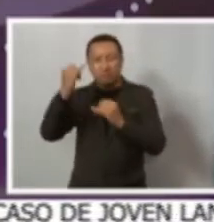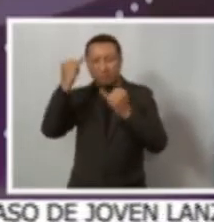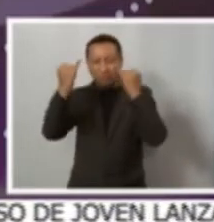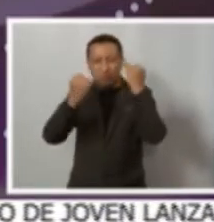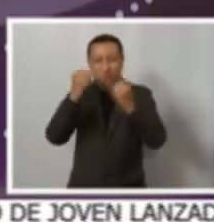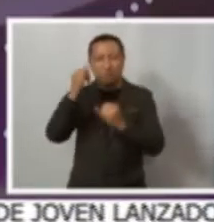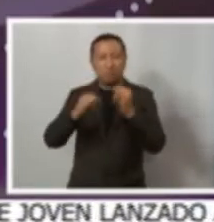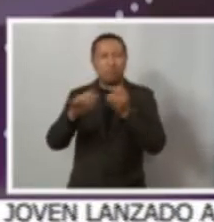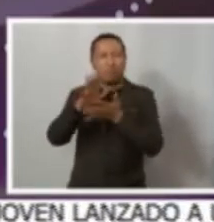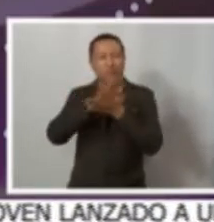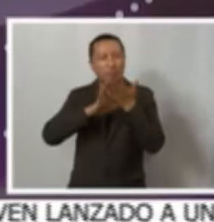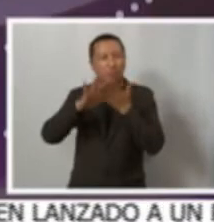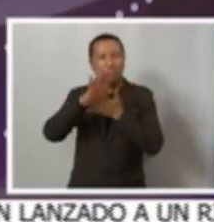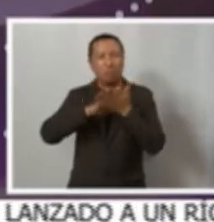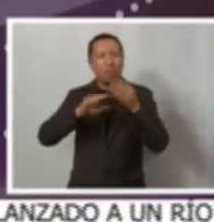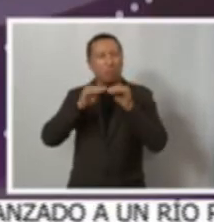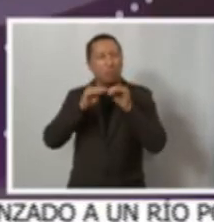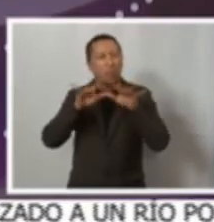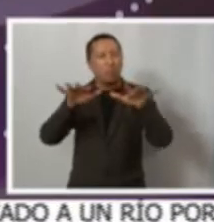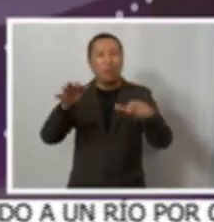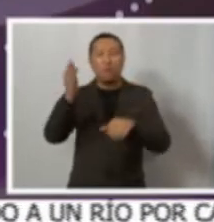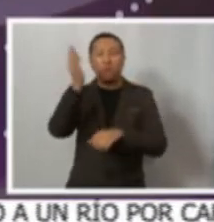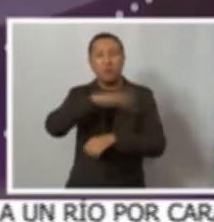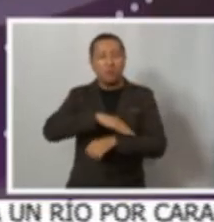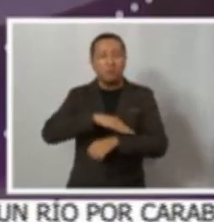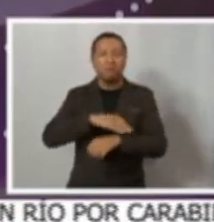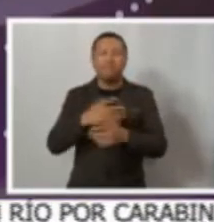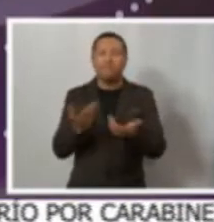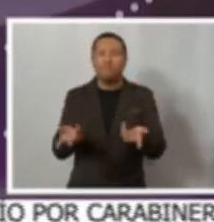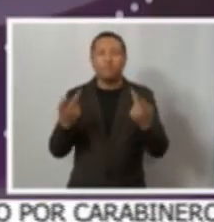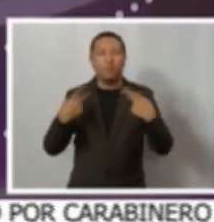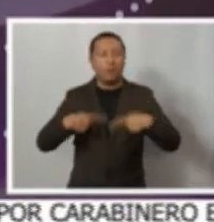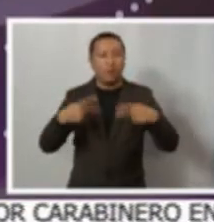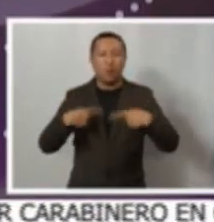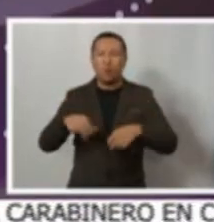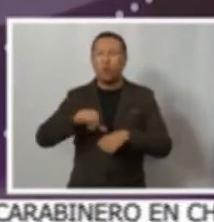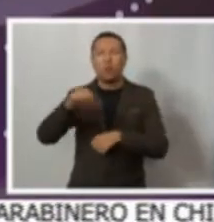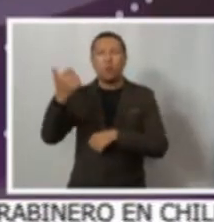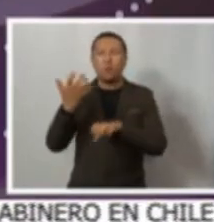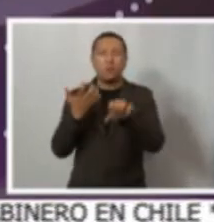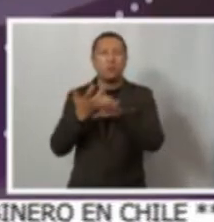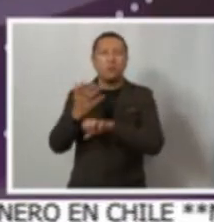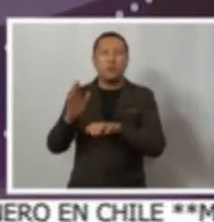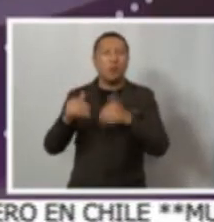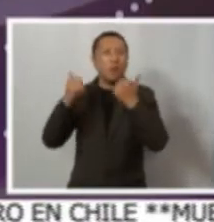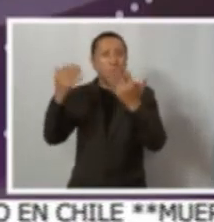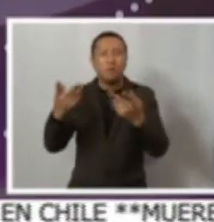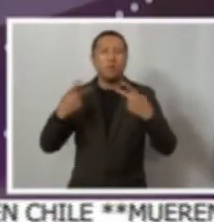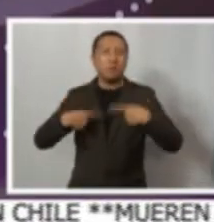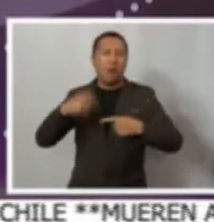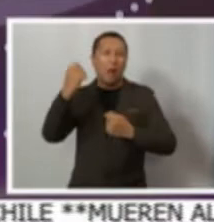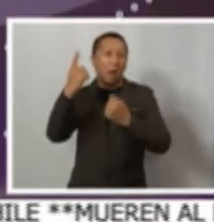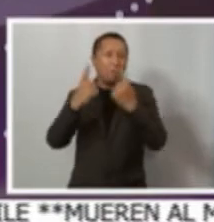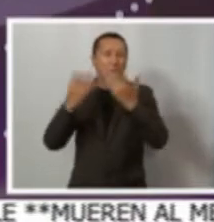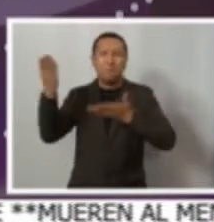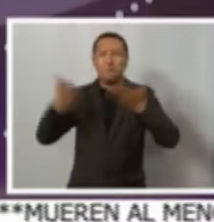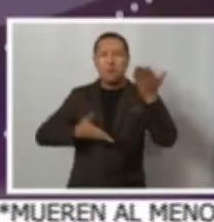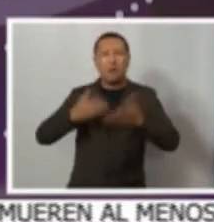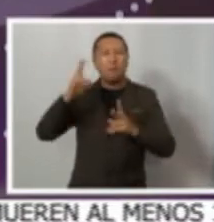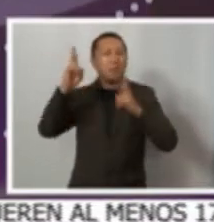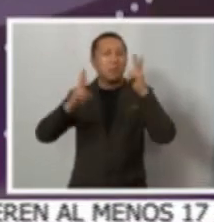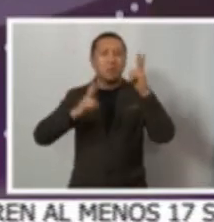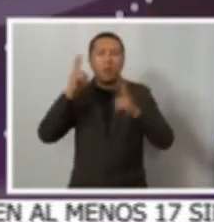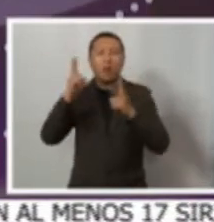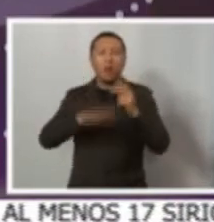necesita, particularmente la gente que no es de nuestro estado, que viene a lo mejor a pasar unos días y que desconoce cómo se